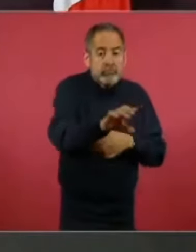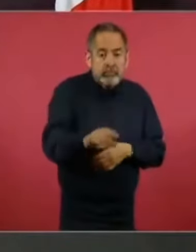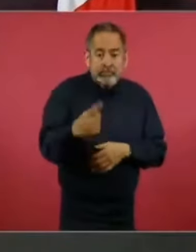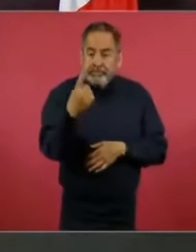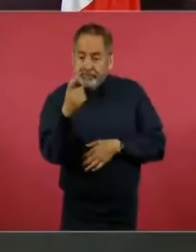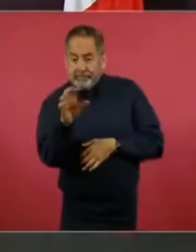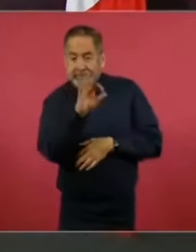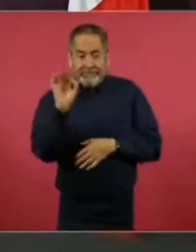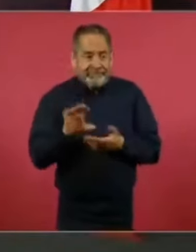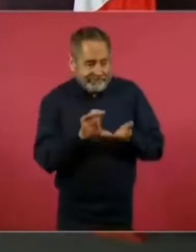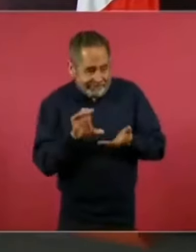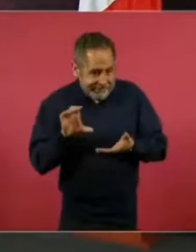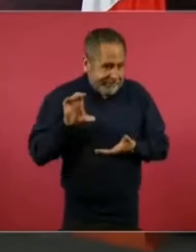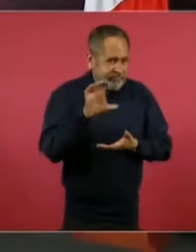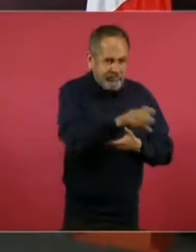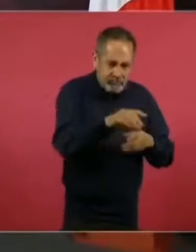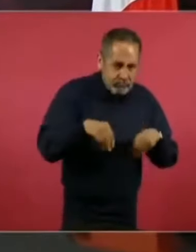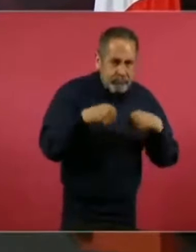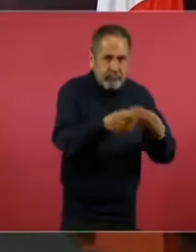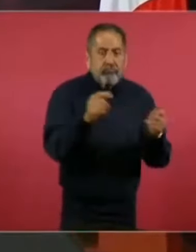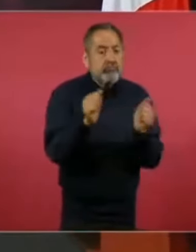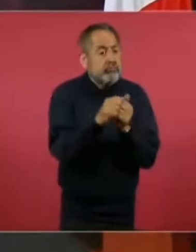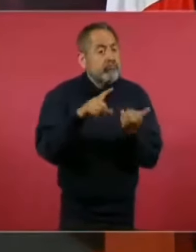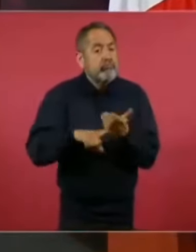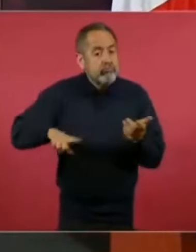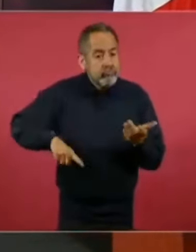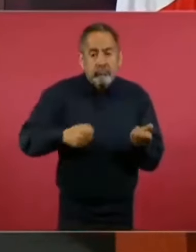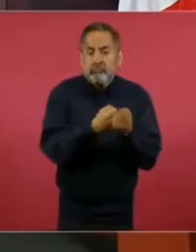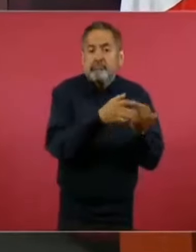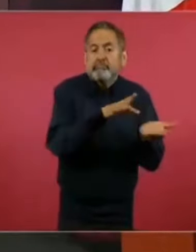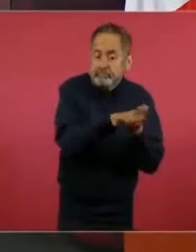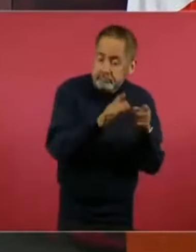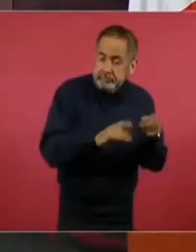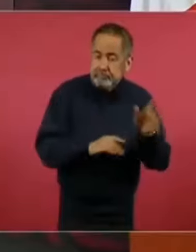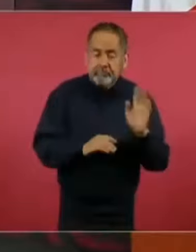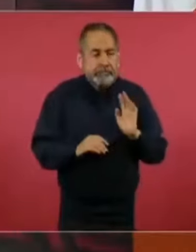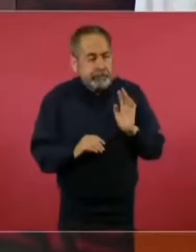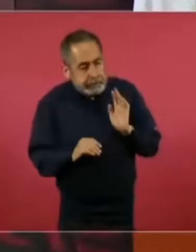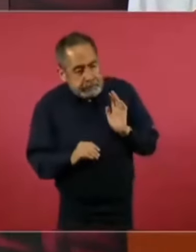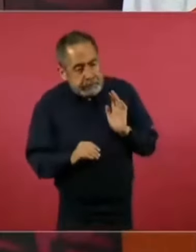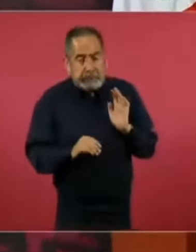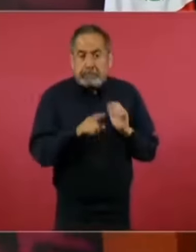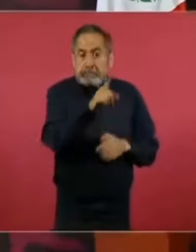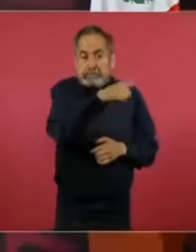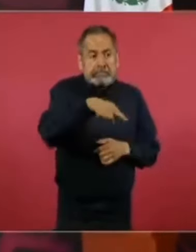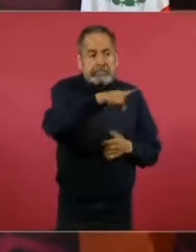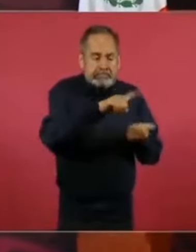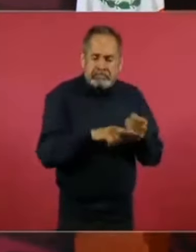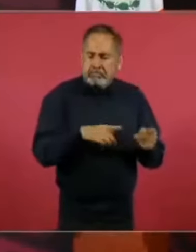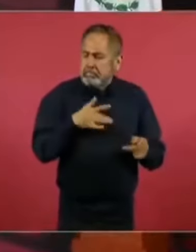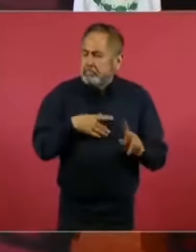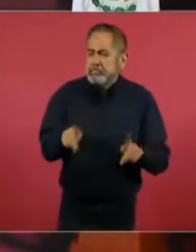producción vía subsidios. Entonces pueden